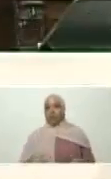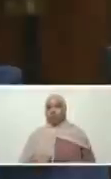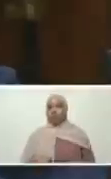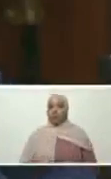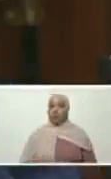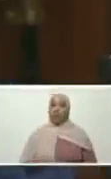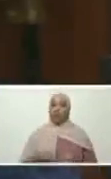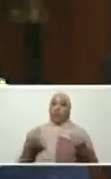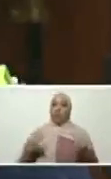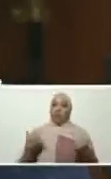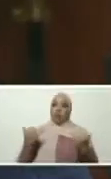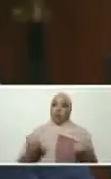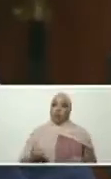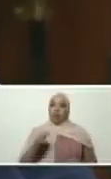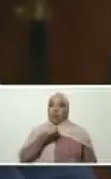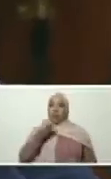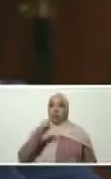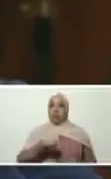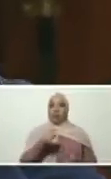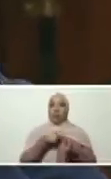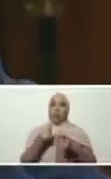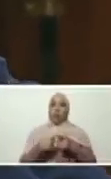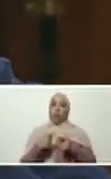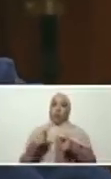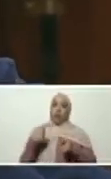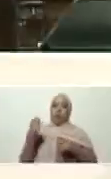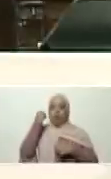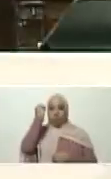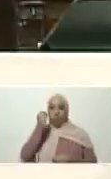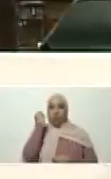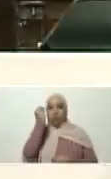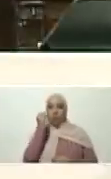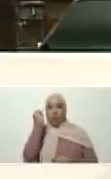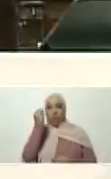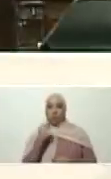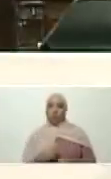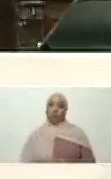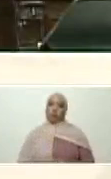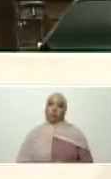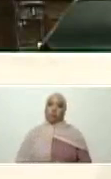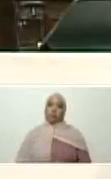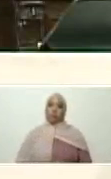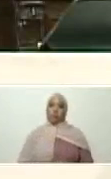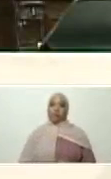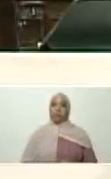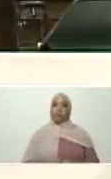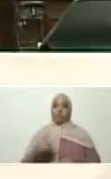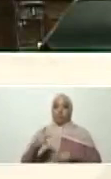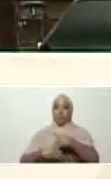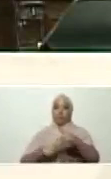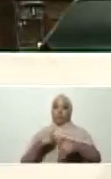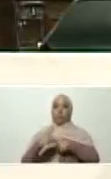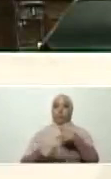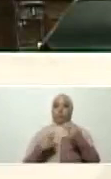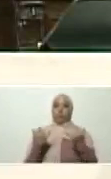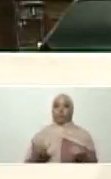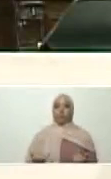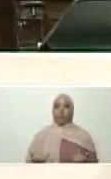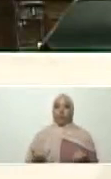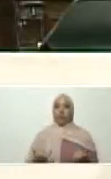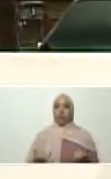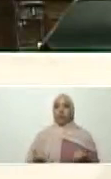¿Verdad que es así? Entonces todas esas cosas hay que irlas pensando, ¿eh? Hay que irlas procesando. Por eso es que recordaba a Jesús